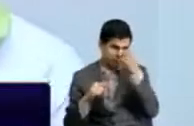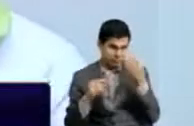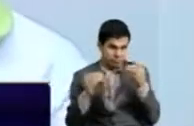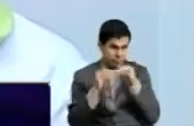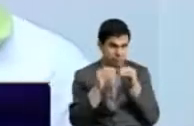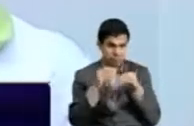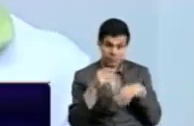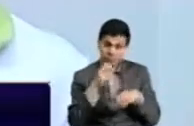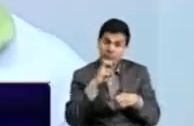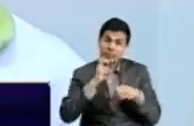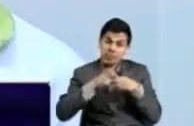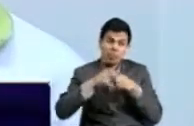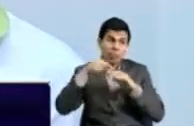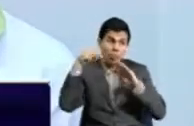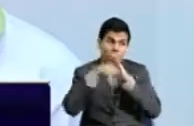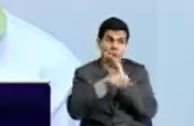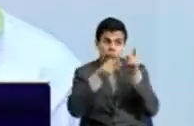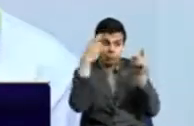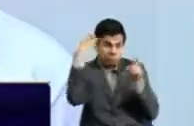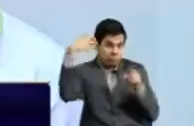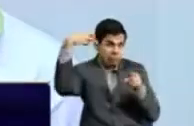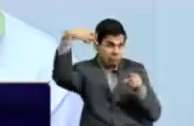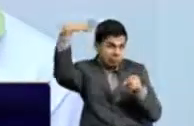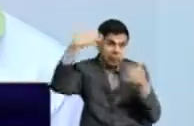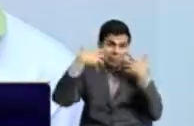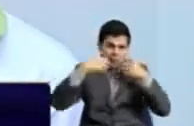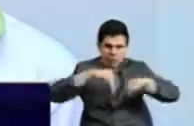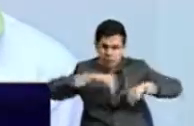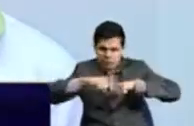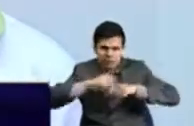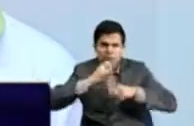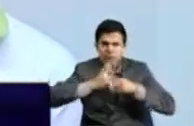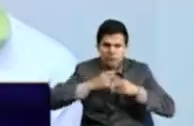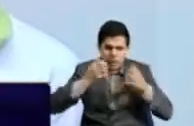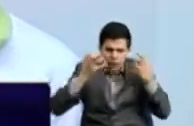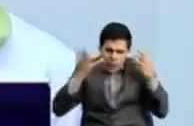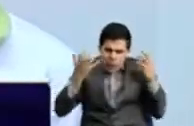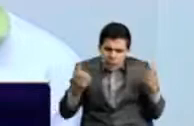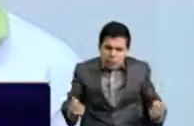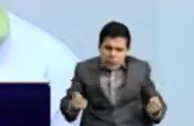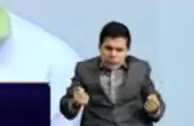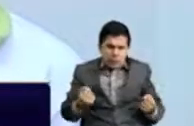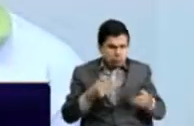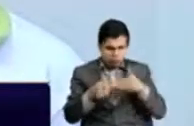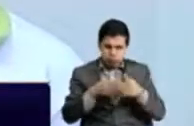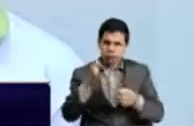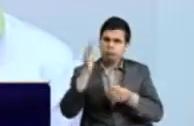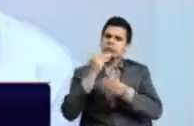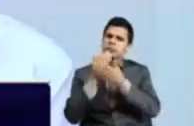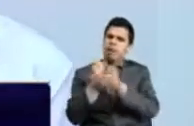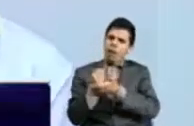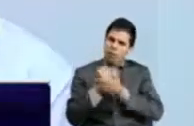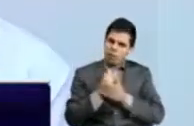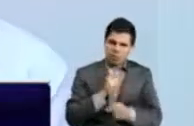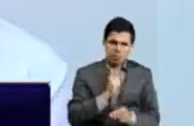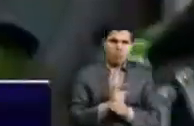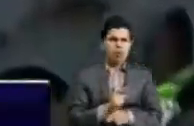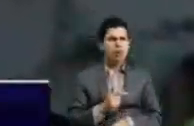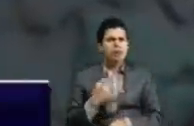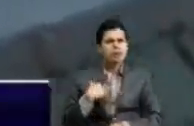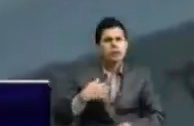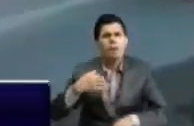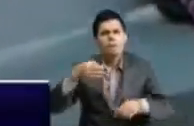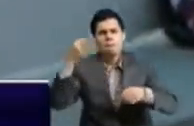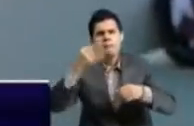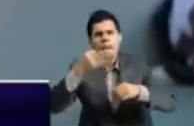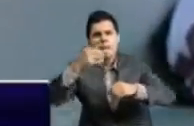otro nivel, se vive mucha presión, pero gracias a Dios asumí las cosas de una buena manera, siempre estuve muy tranquila